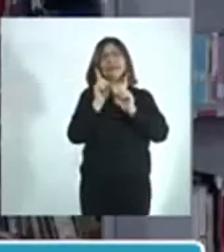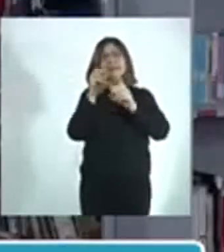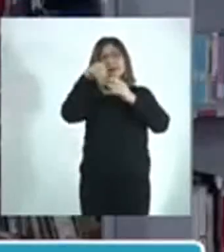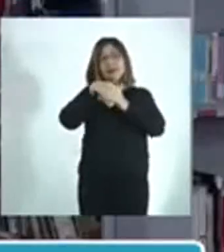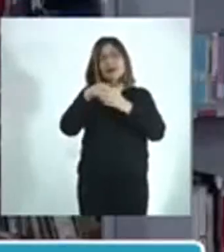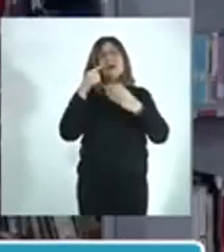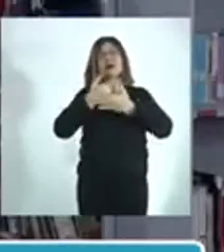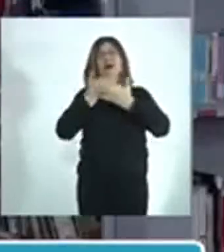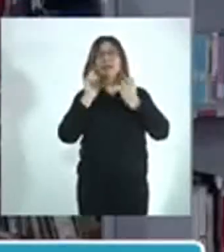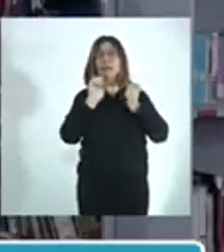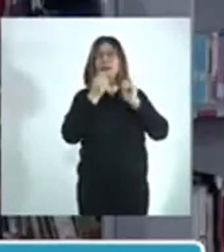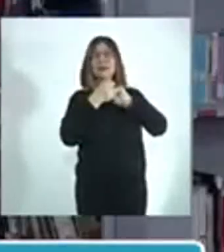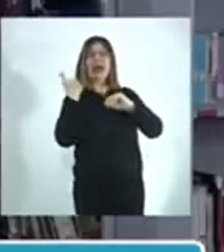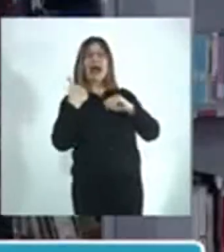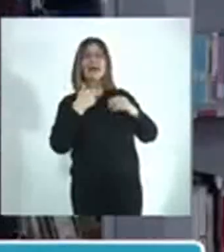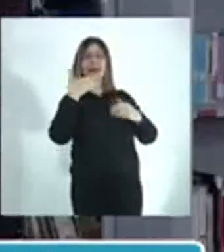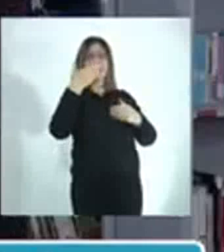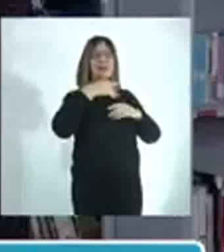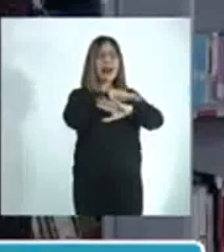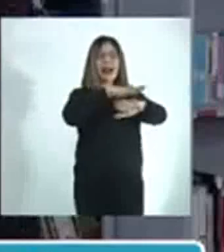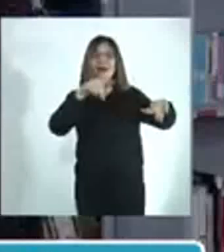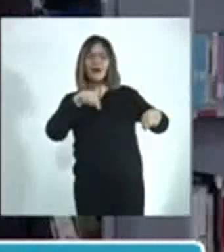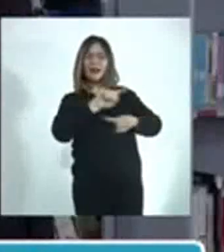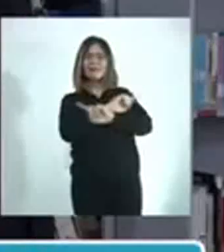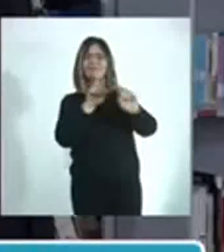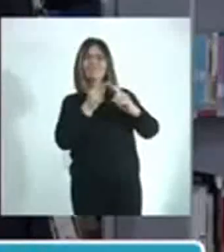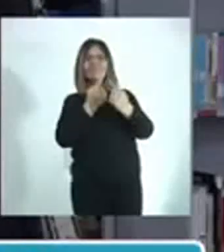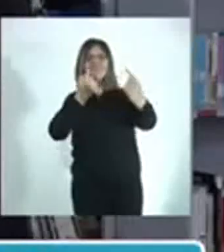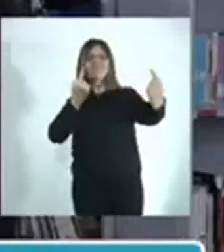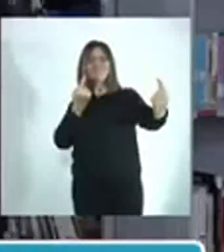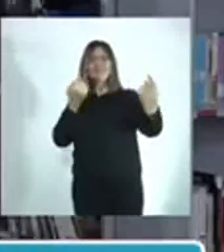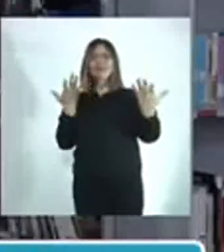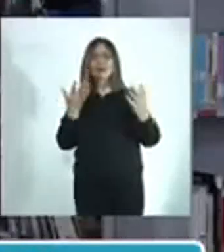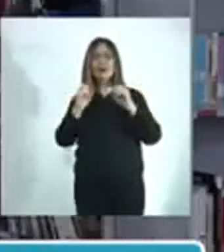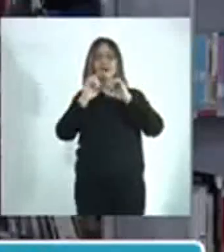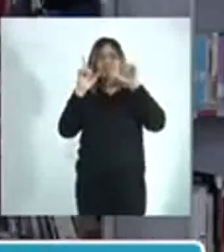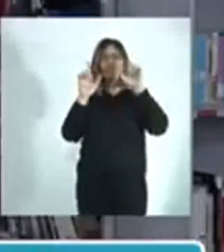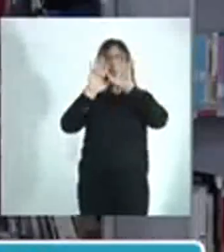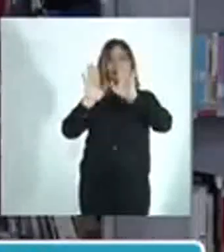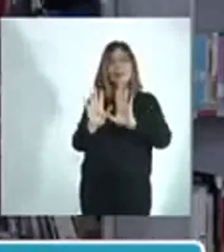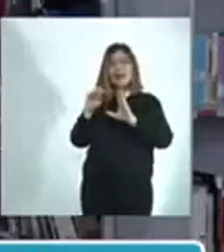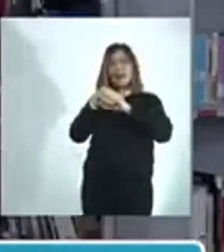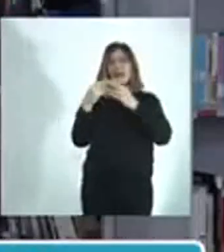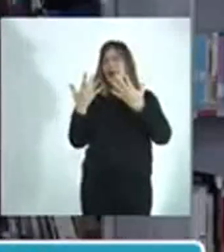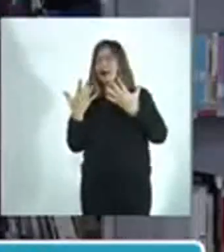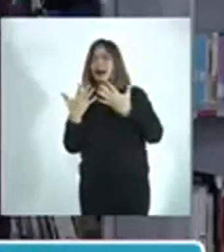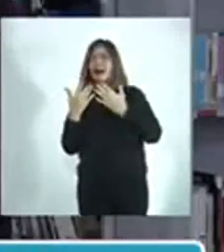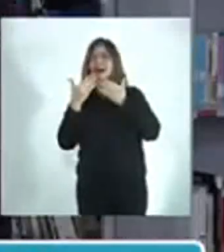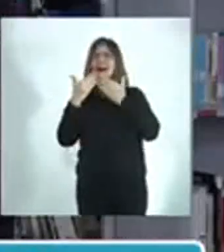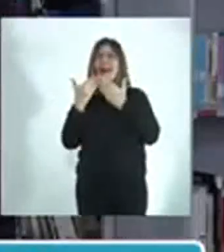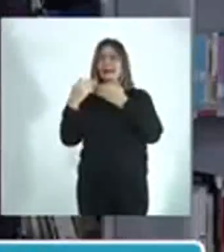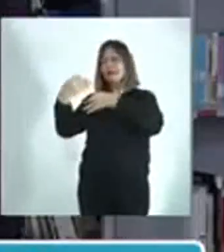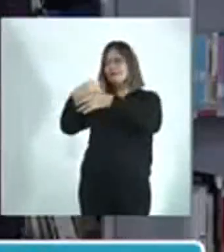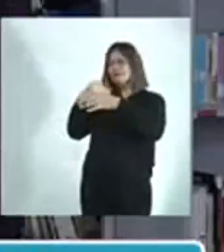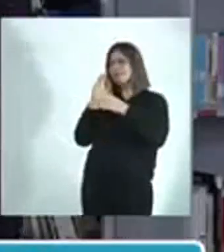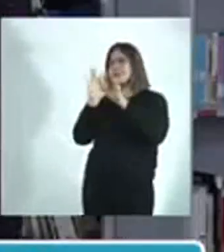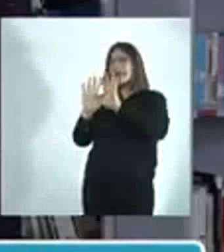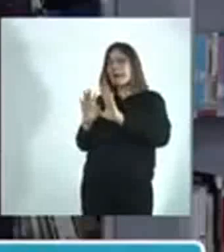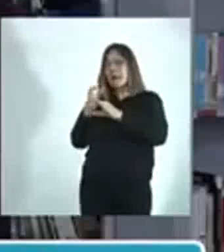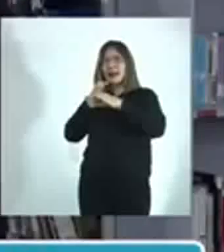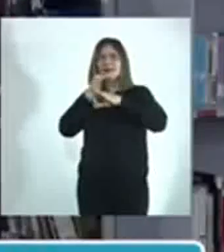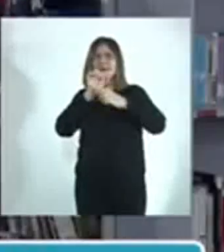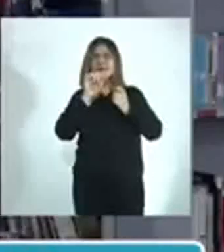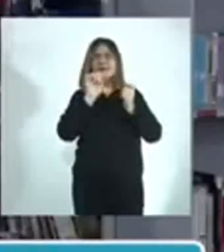también ha llevado a que los docentes armen sus canales, sus plataformas. Y esto fue también y sirvió, sin duda alguna, para mejorar todo lo que es